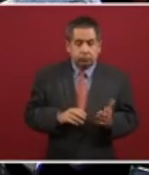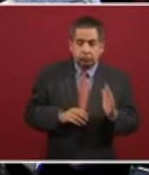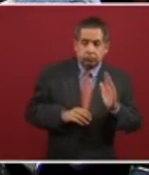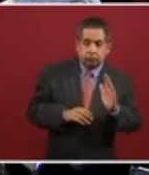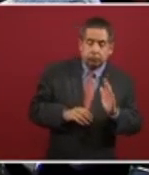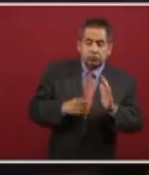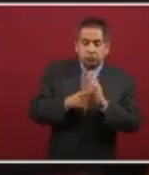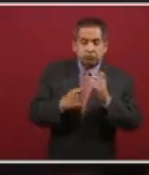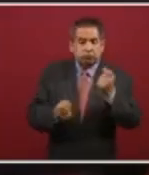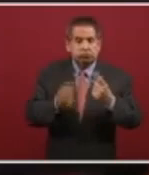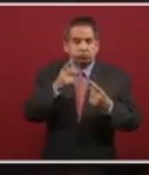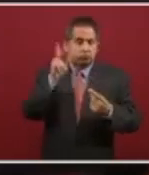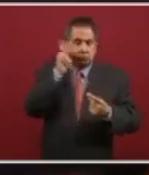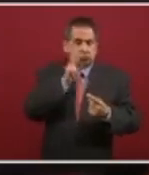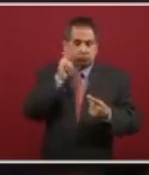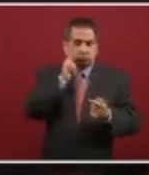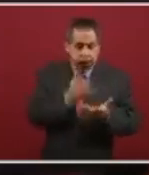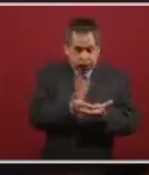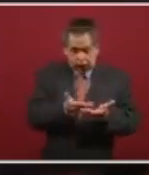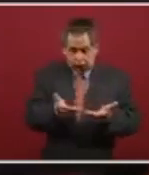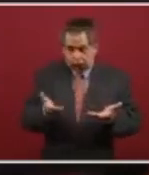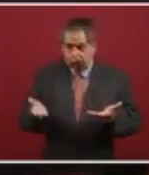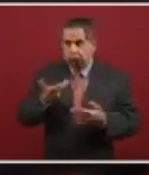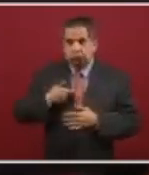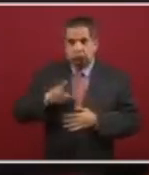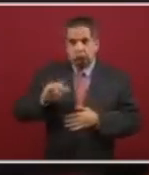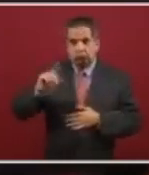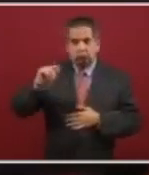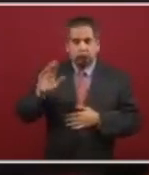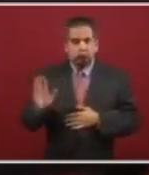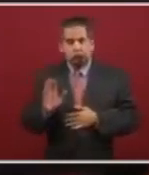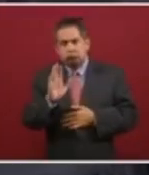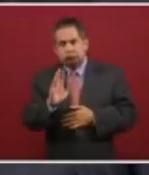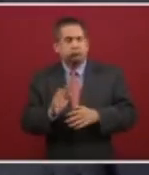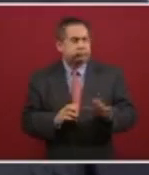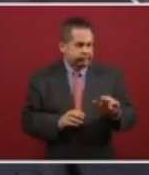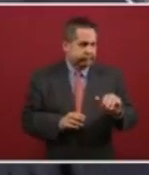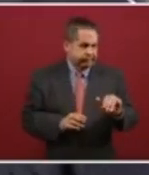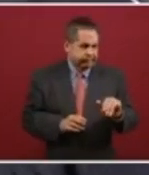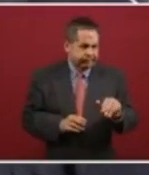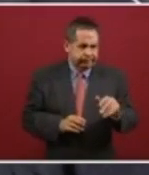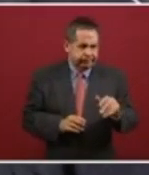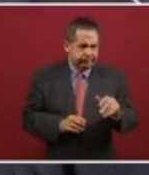presentaron algunas pruebas, hubo funcionarios. Sí, pero no sé si se